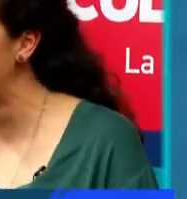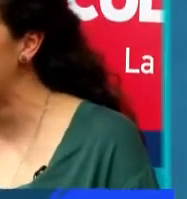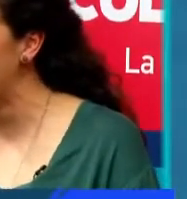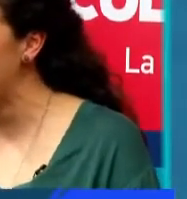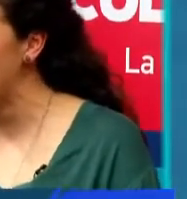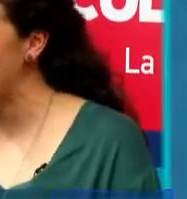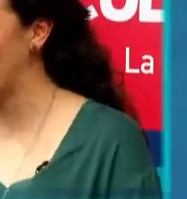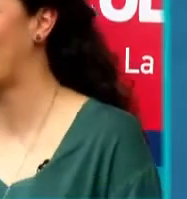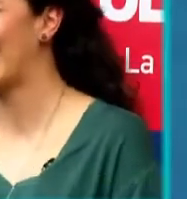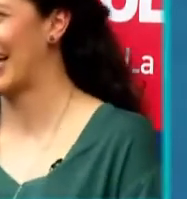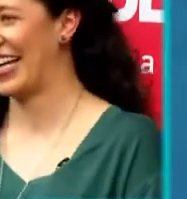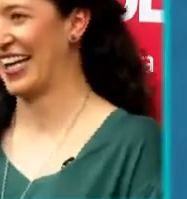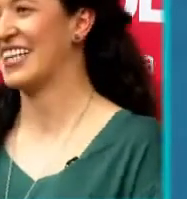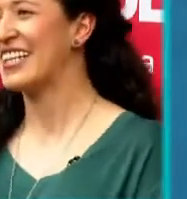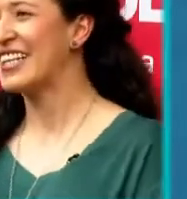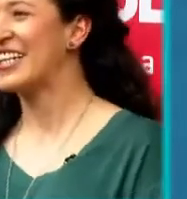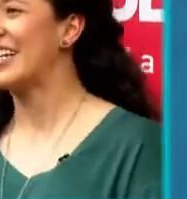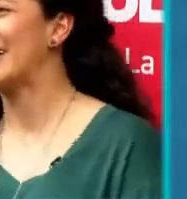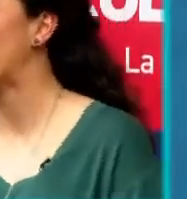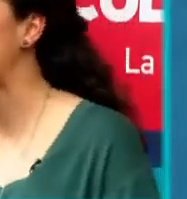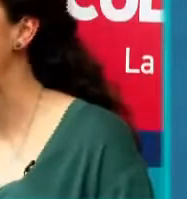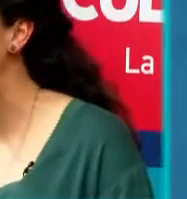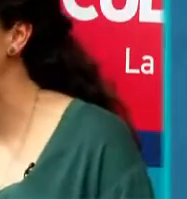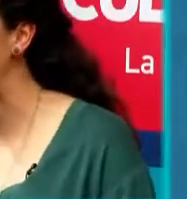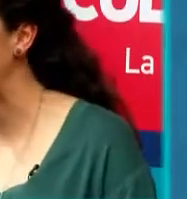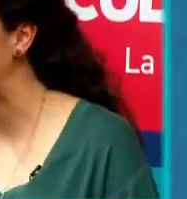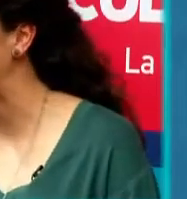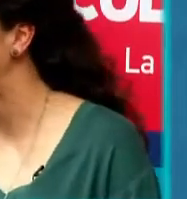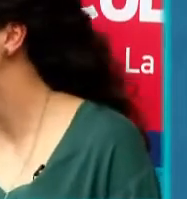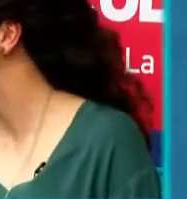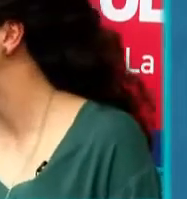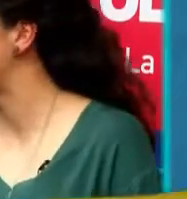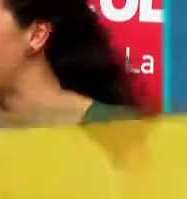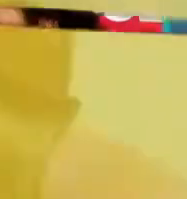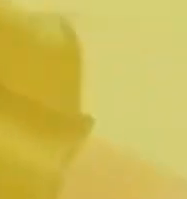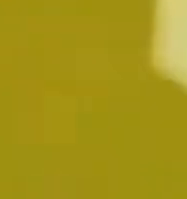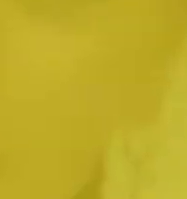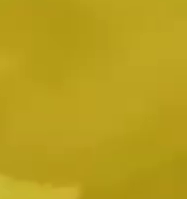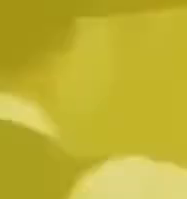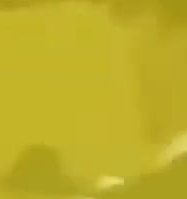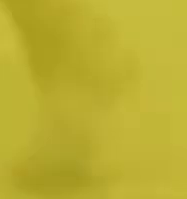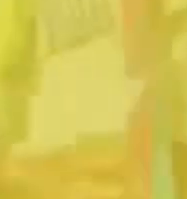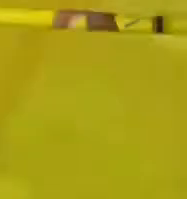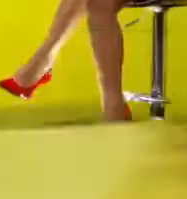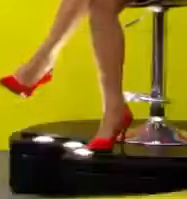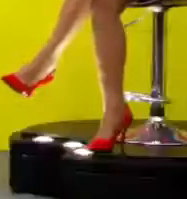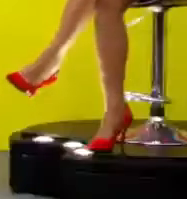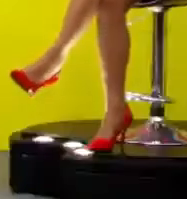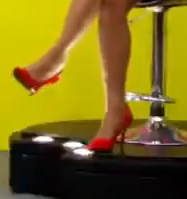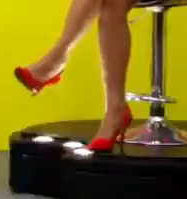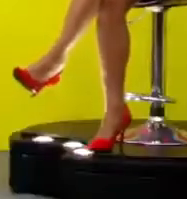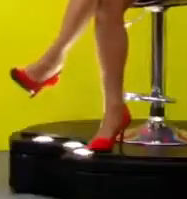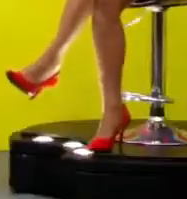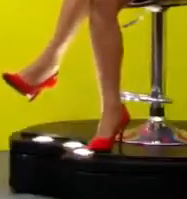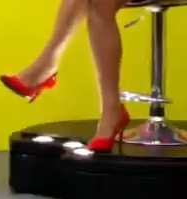mucho, bye. Mil besitos. Chao. Chao. Es mi sobrinita.